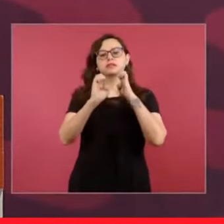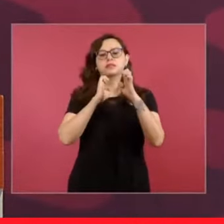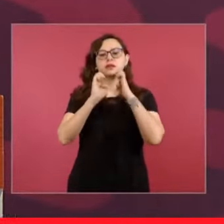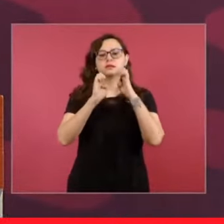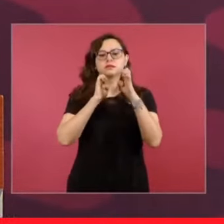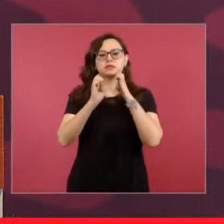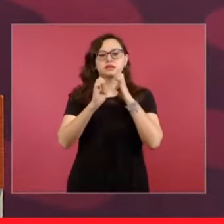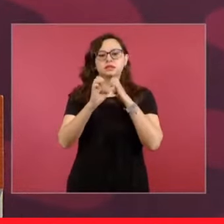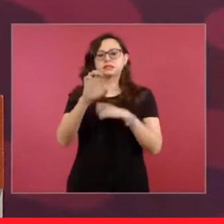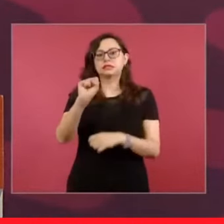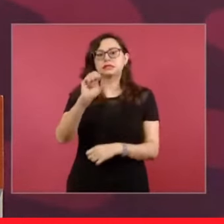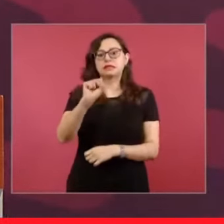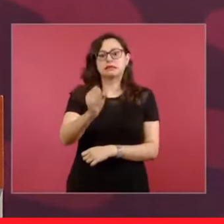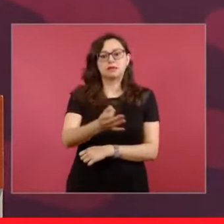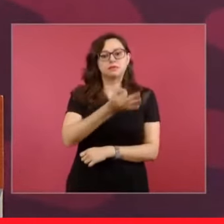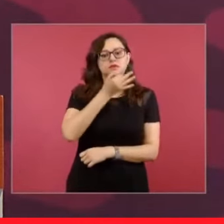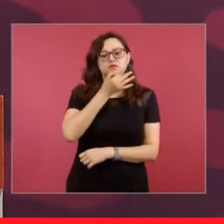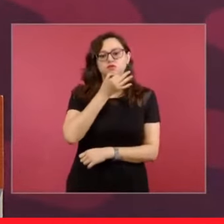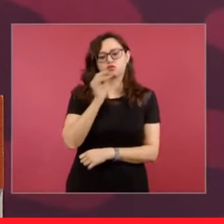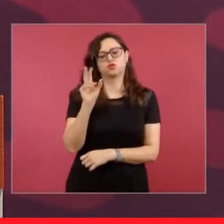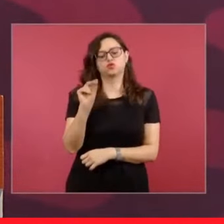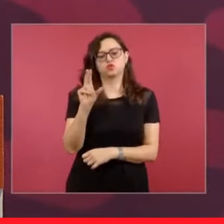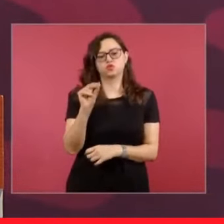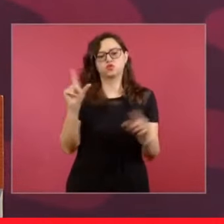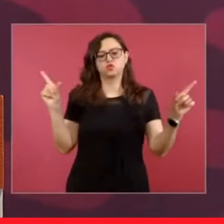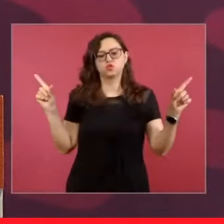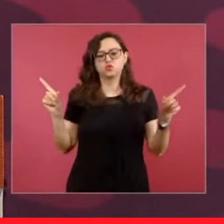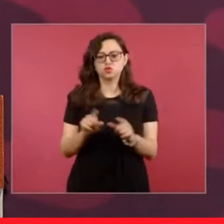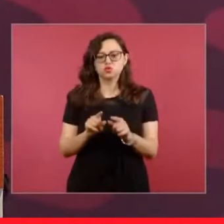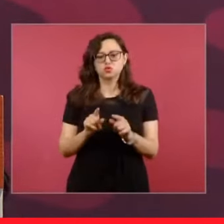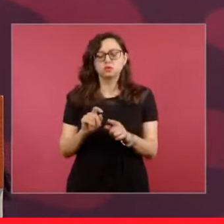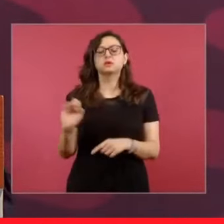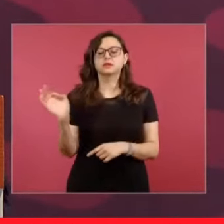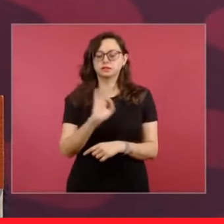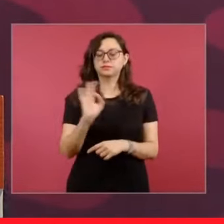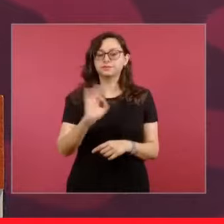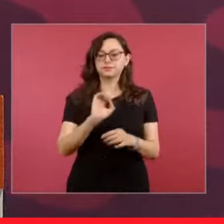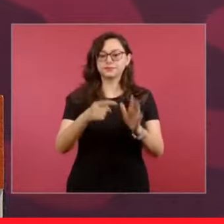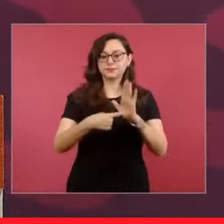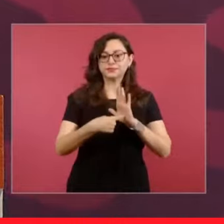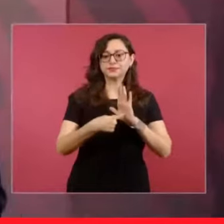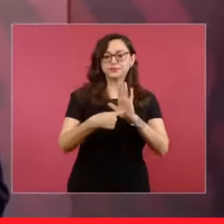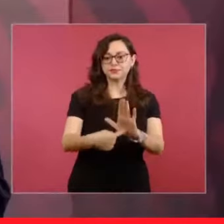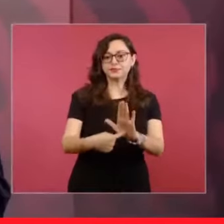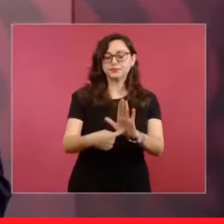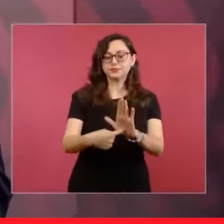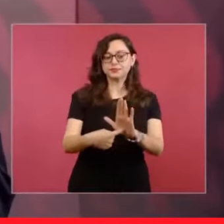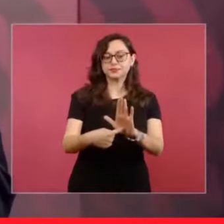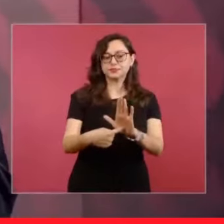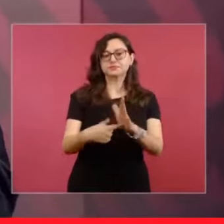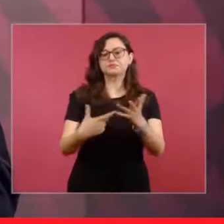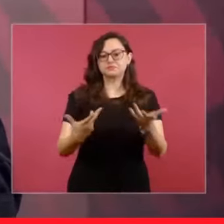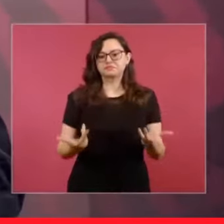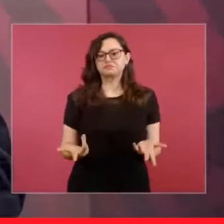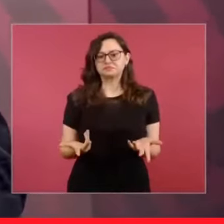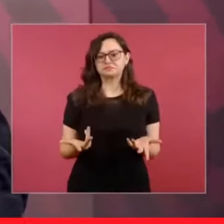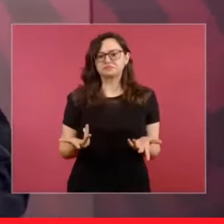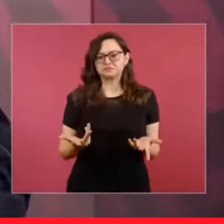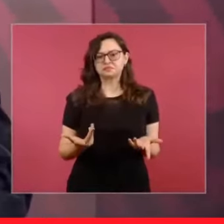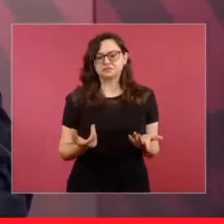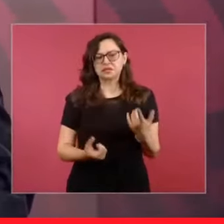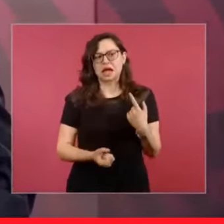fueron 60 minutos pero eh s hay